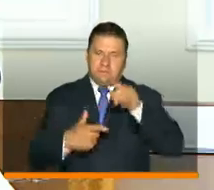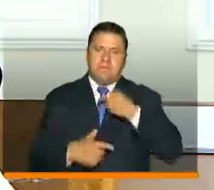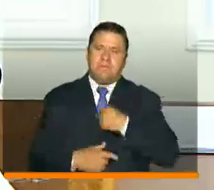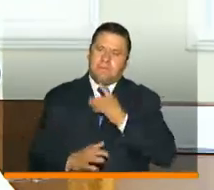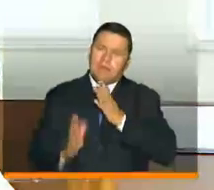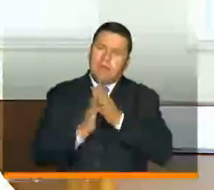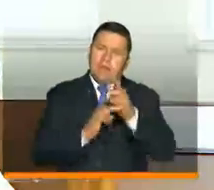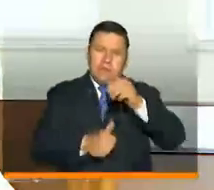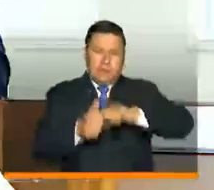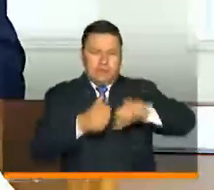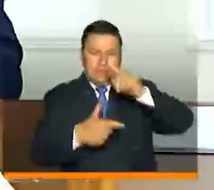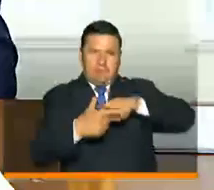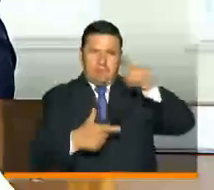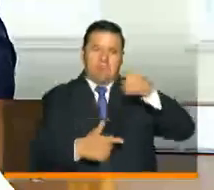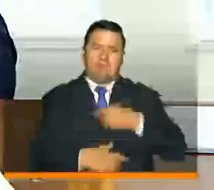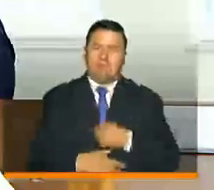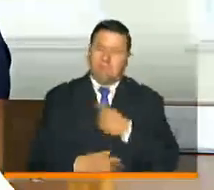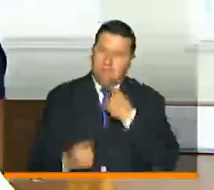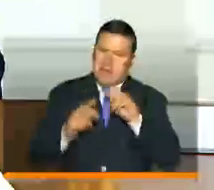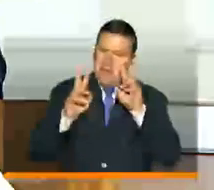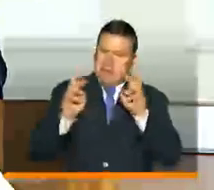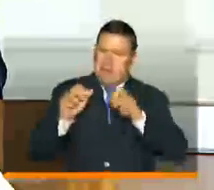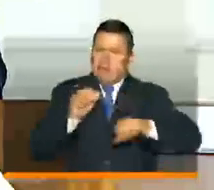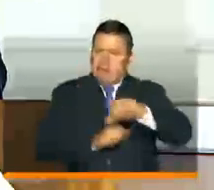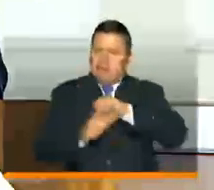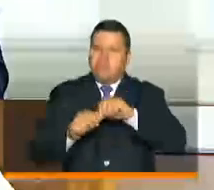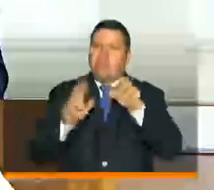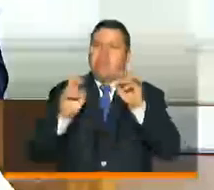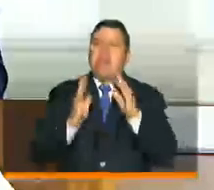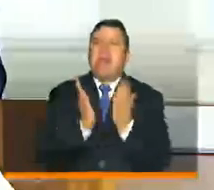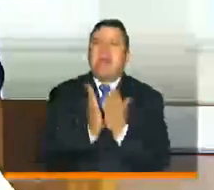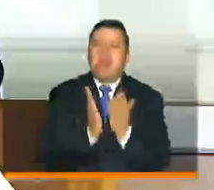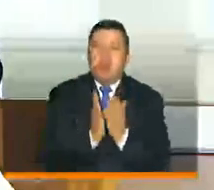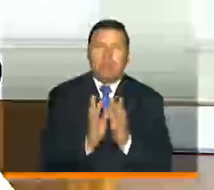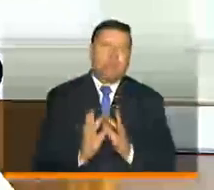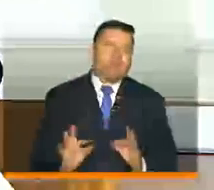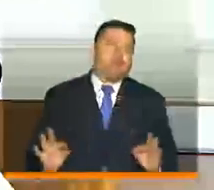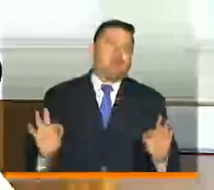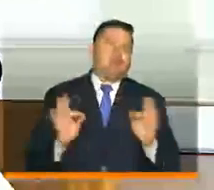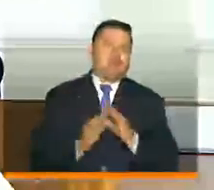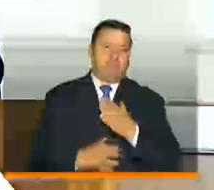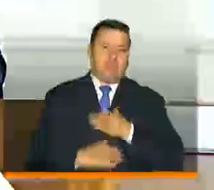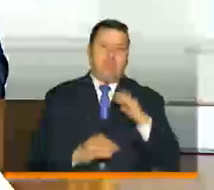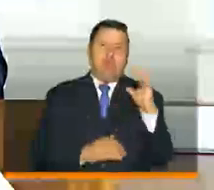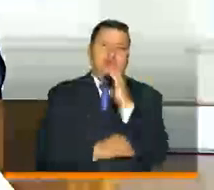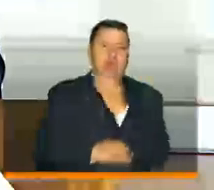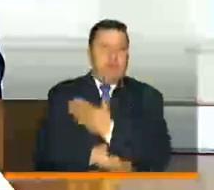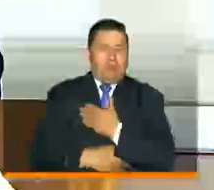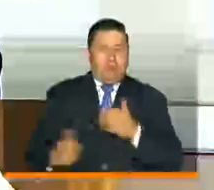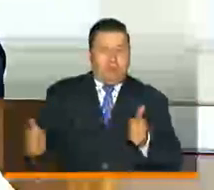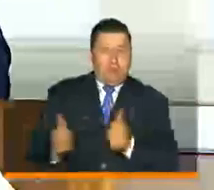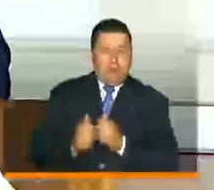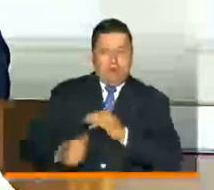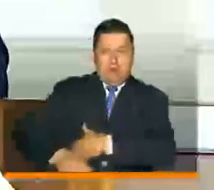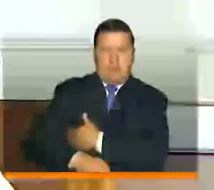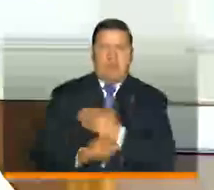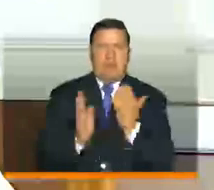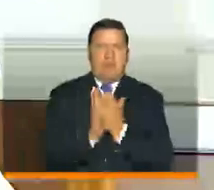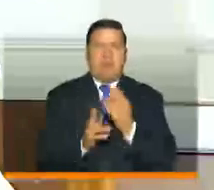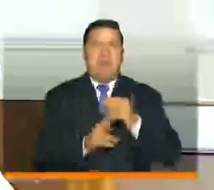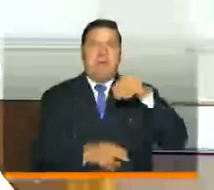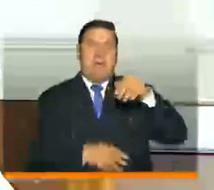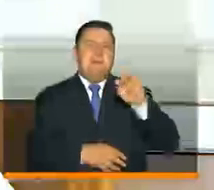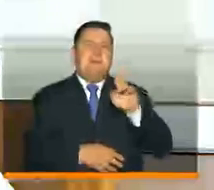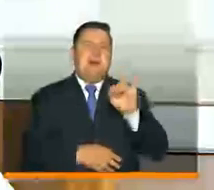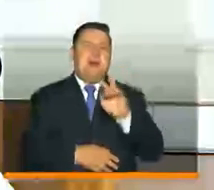También hablando de reactivación y hablando también del sector educativo tan importante para nuestro país, está con nosotros la ministra de Educación, María